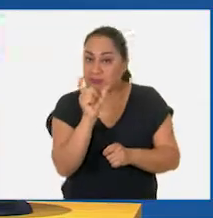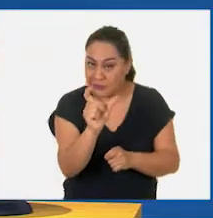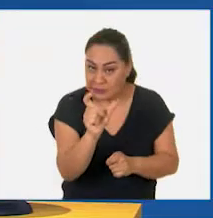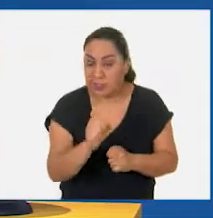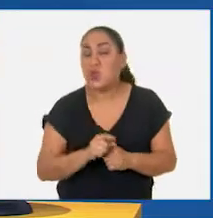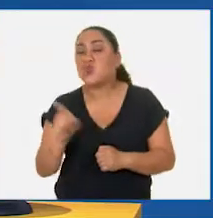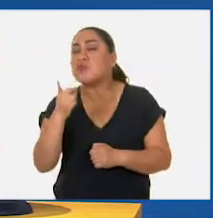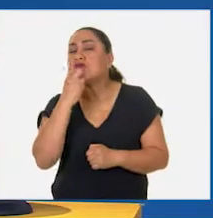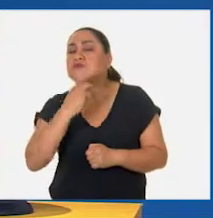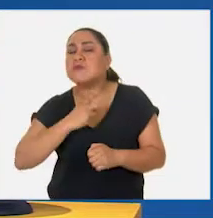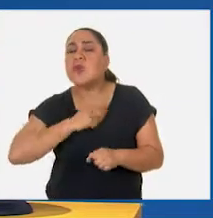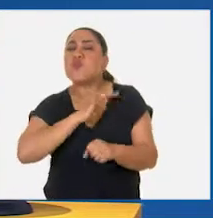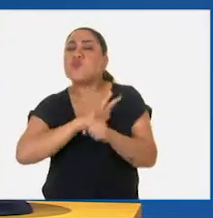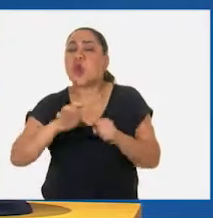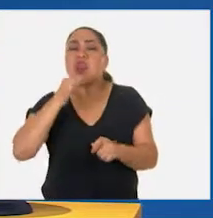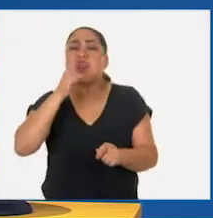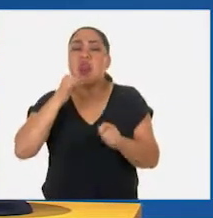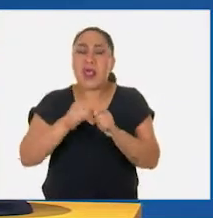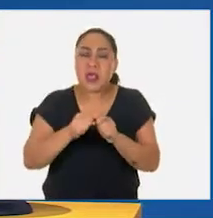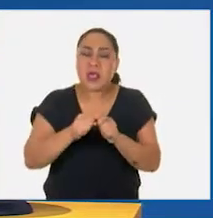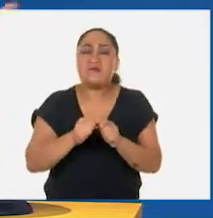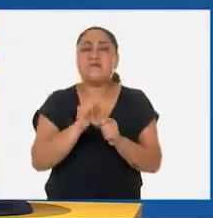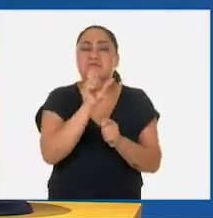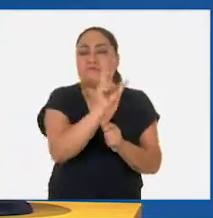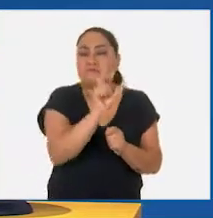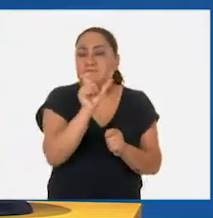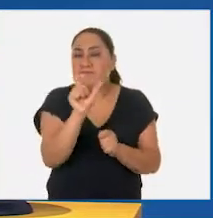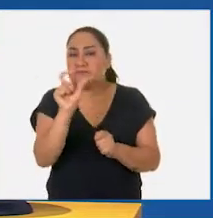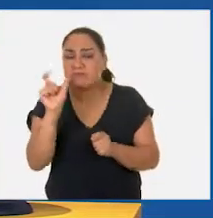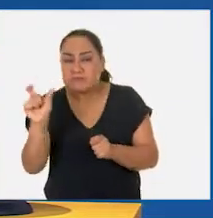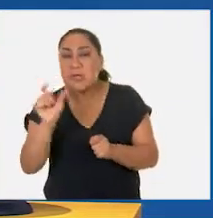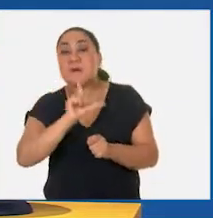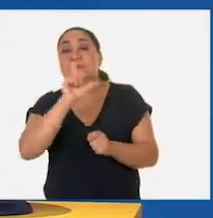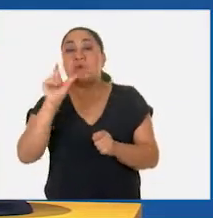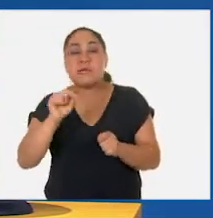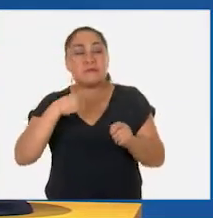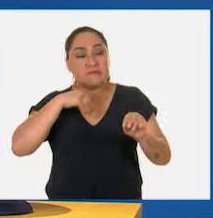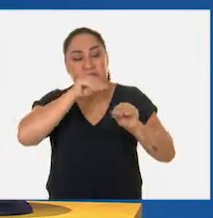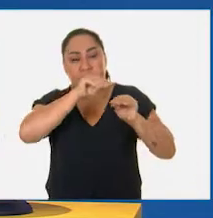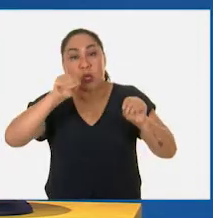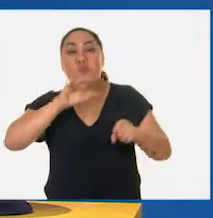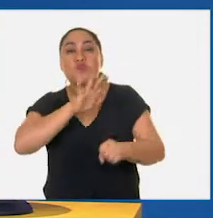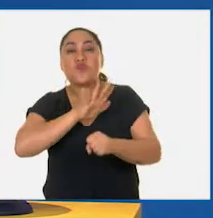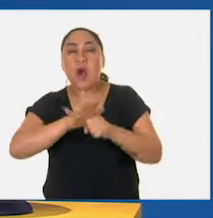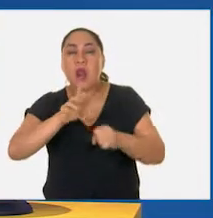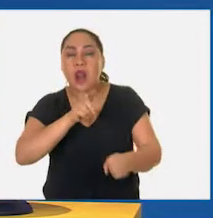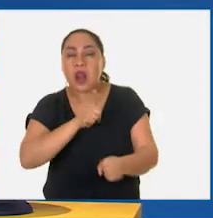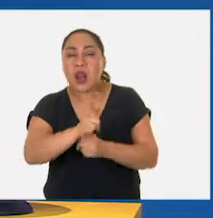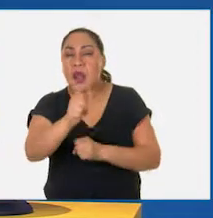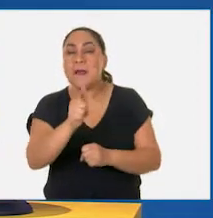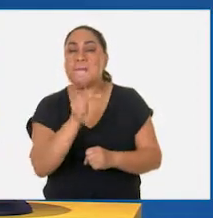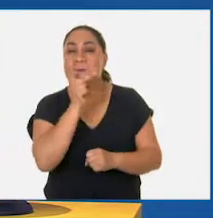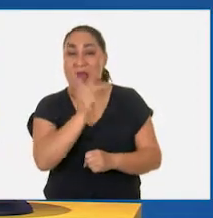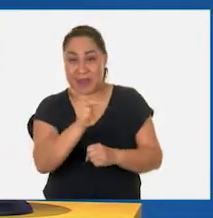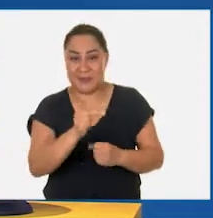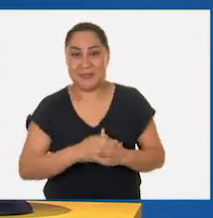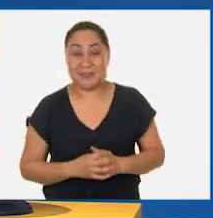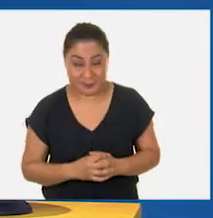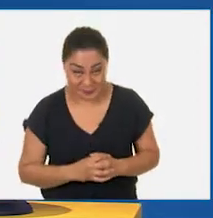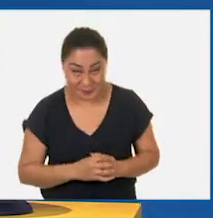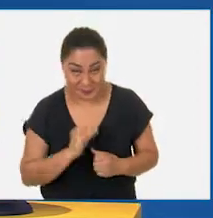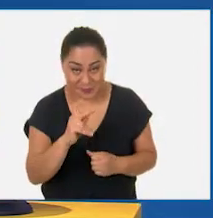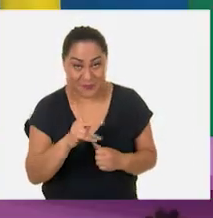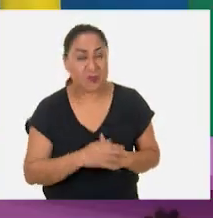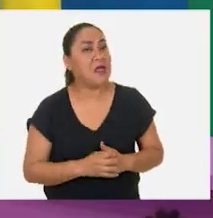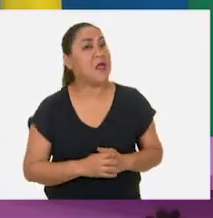ir en cada línea y yo las iré acomodando de acuerdo a la palabra que vamos a ir descubriendo. ¿Ok? Perfecto,